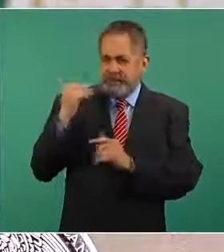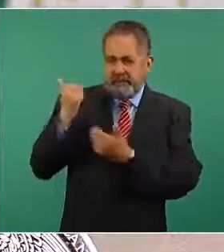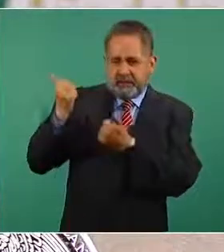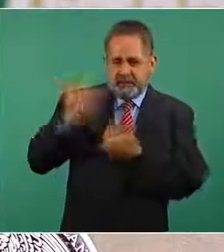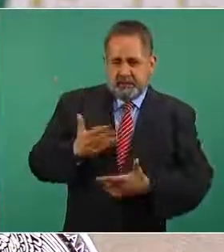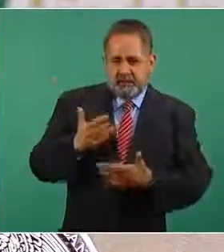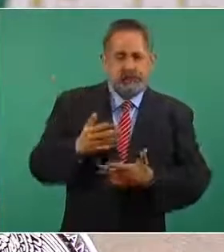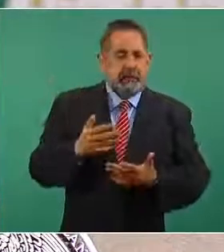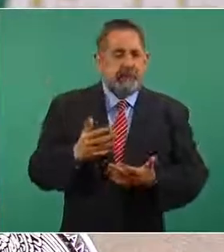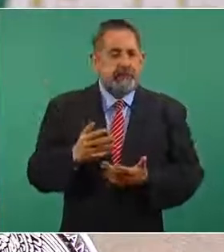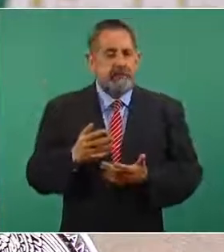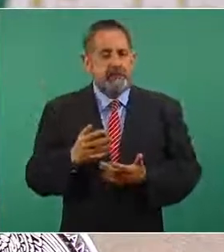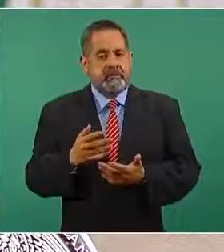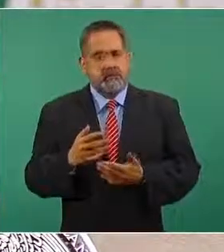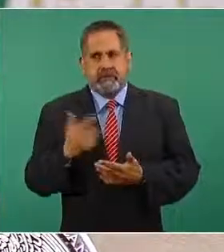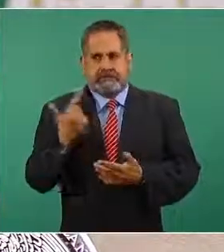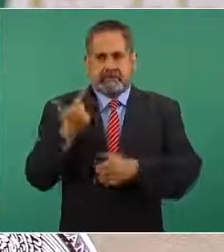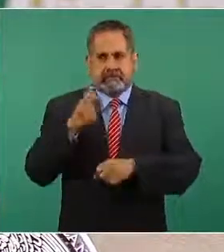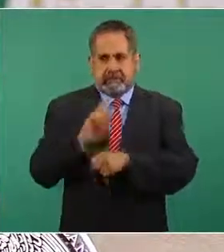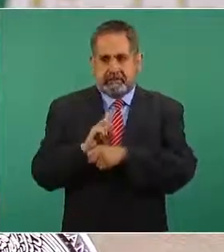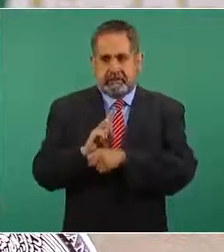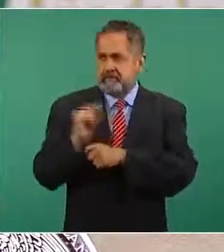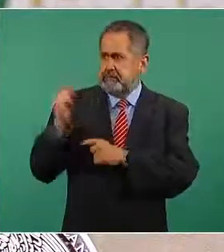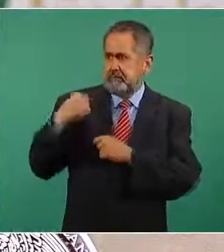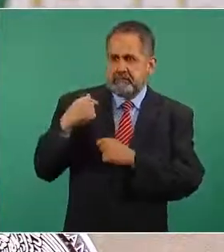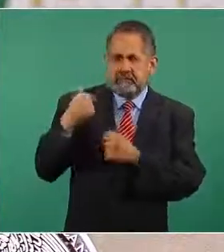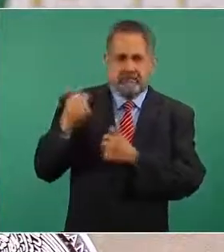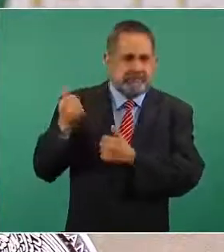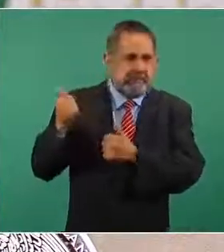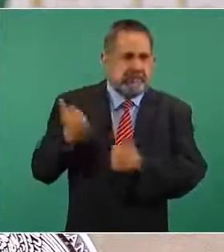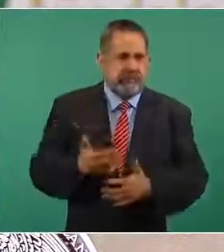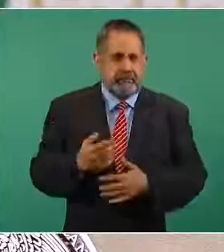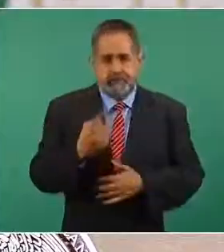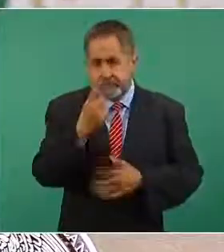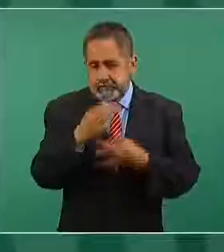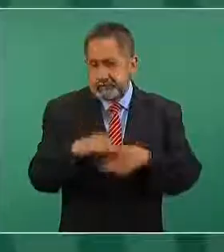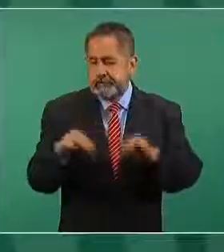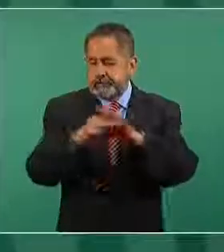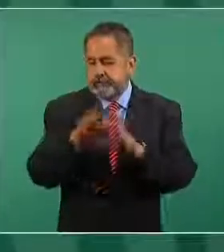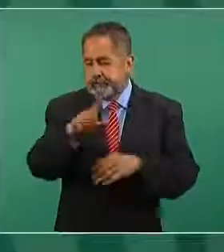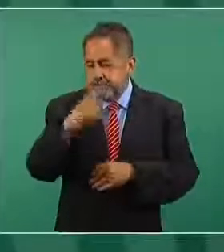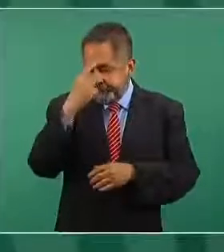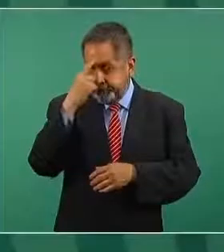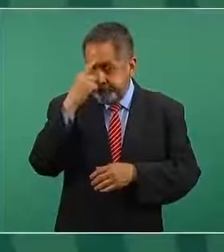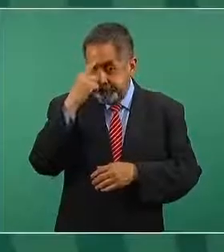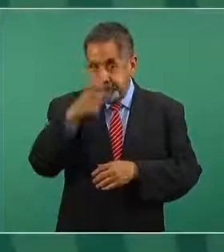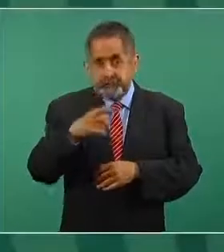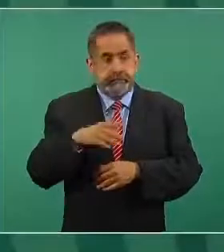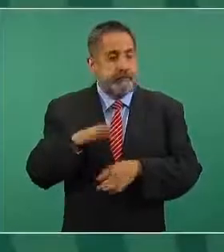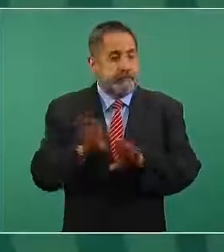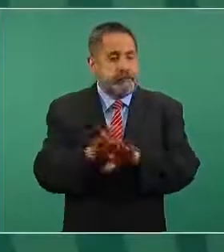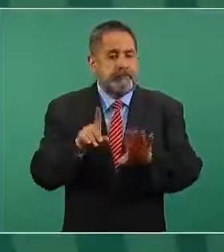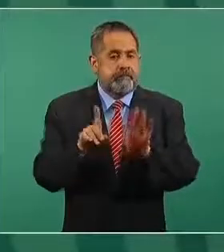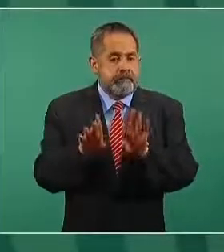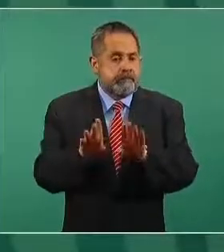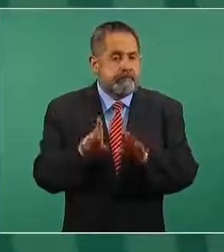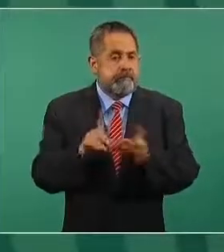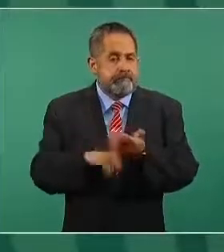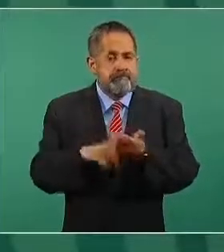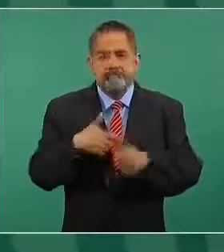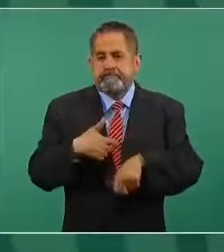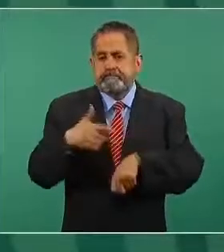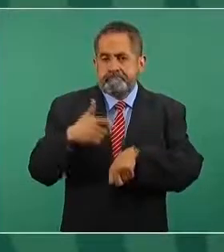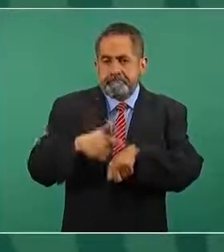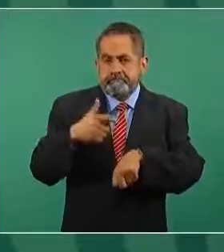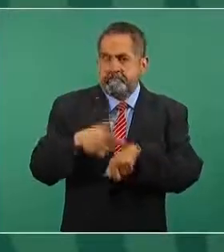de reciente llegada en los últimos 7 días. Y esto es importante para no perder de vista el tiempo que se requiere